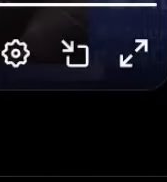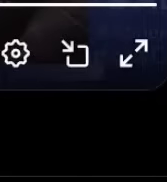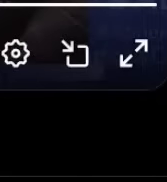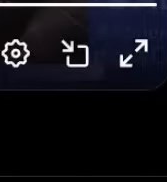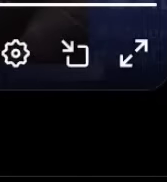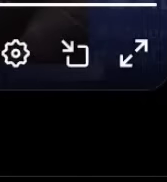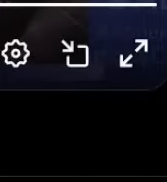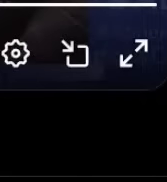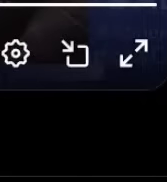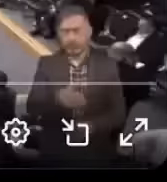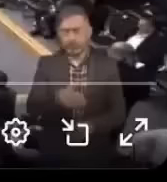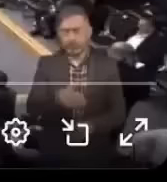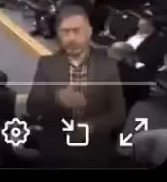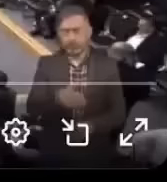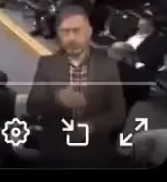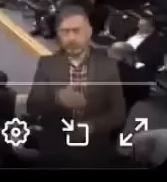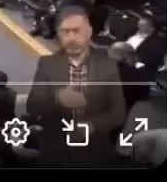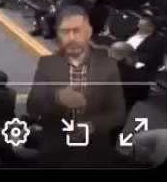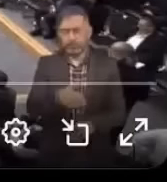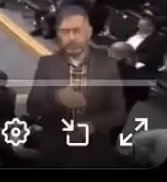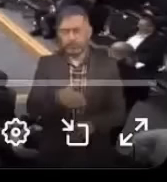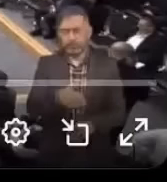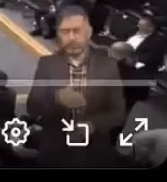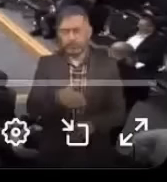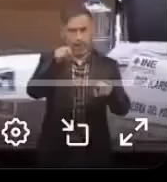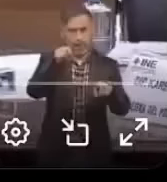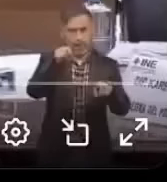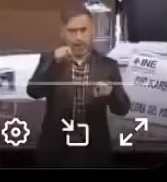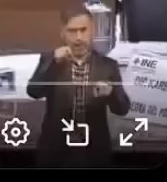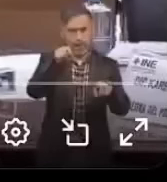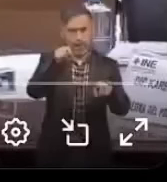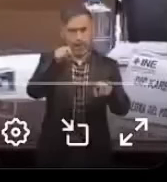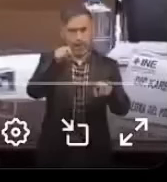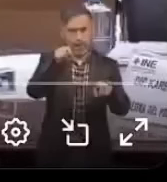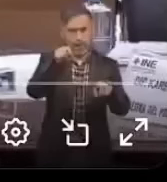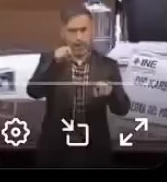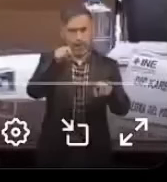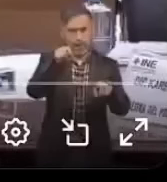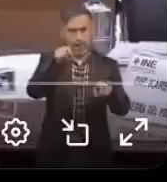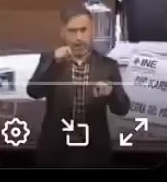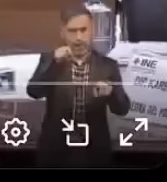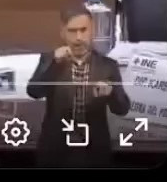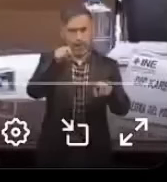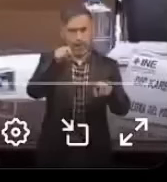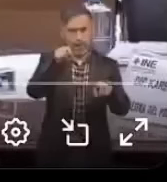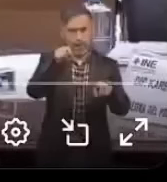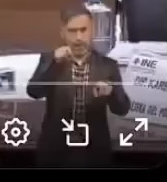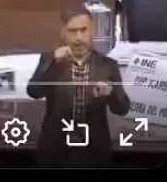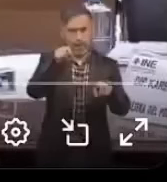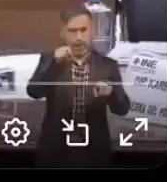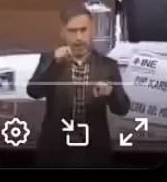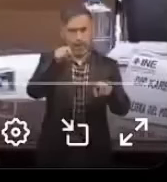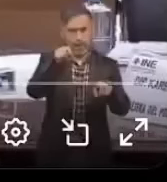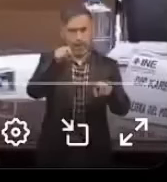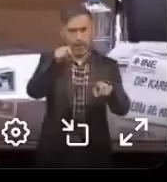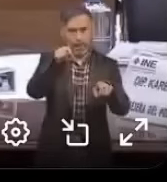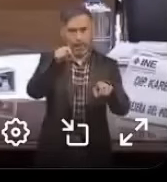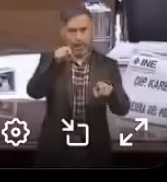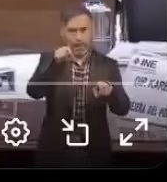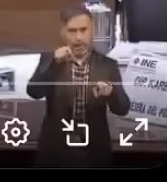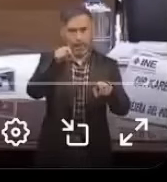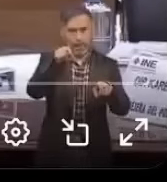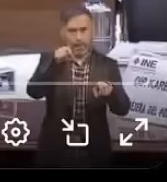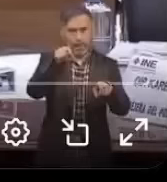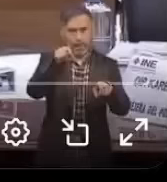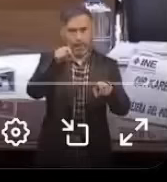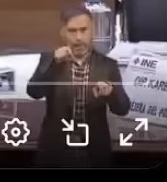querer recuperar. Mira, Víctor, no sé si los veías ayer ahí mismo en el INE, peleándose, claro, agarrándose del